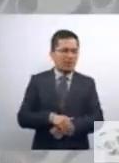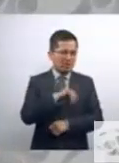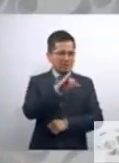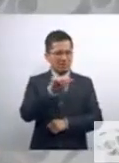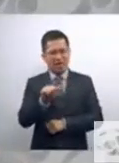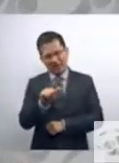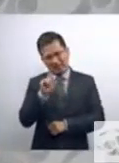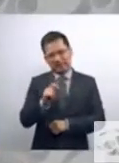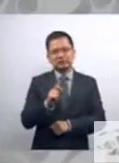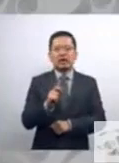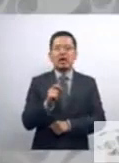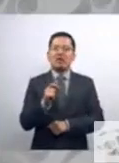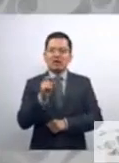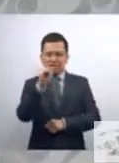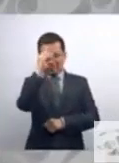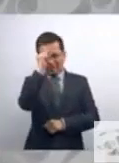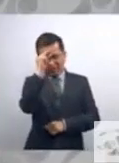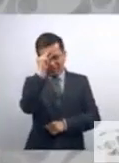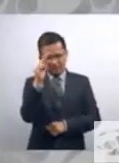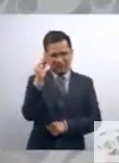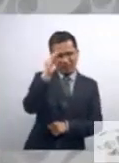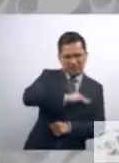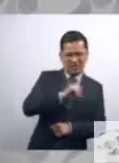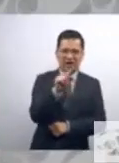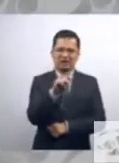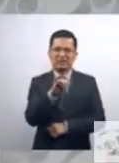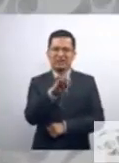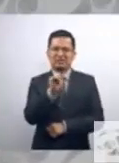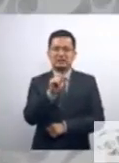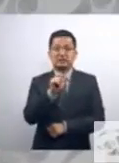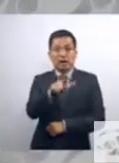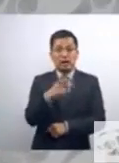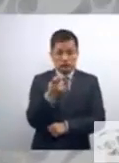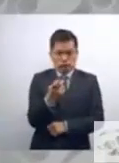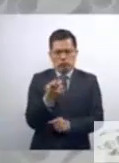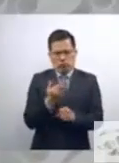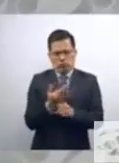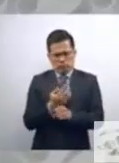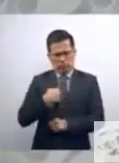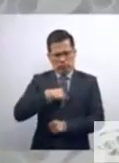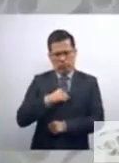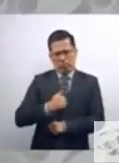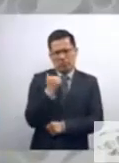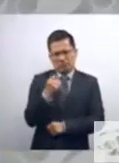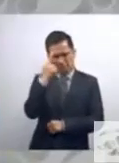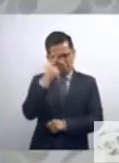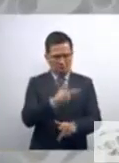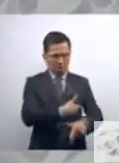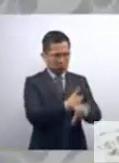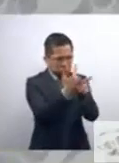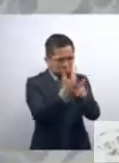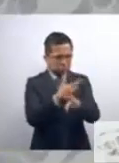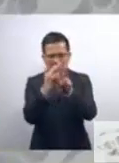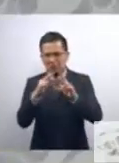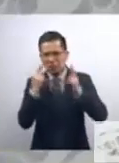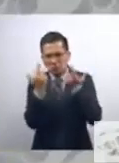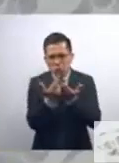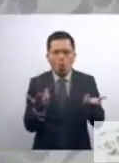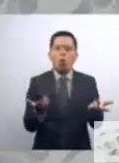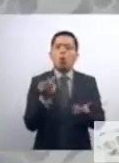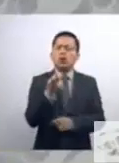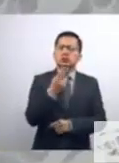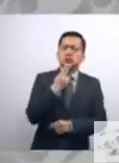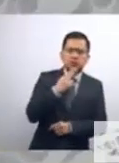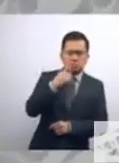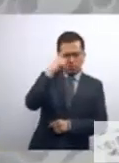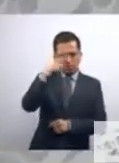teletrabajo, diagnosticar médicamente más rápido, incluso transmitir información sobre la situación de la pandemia, el